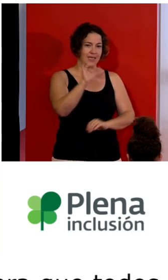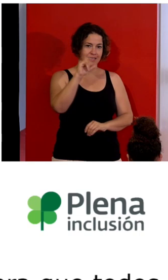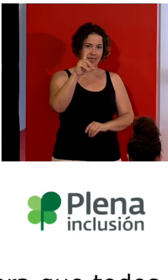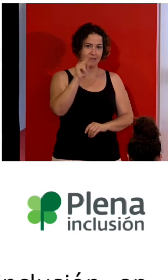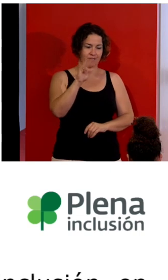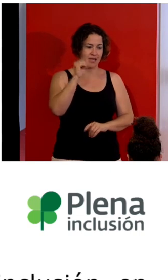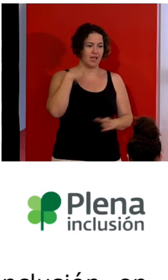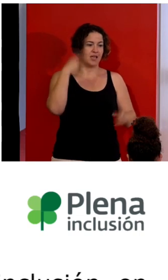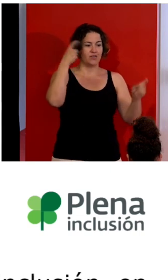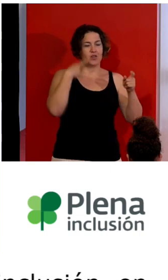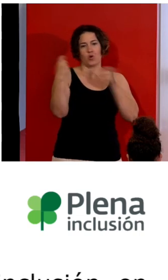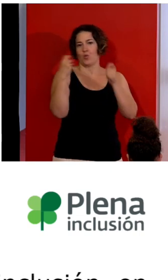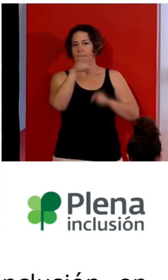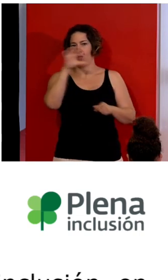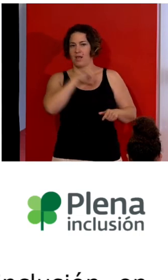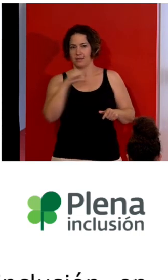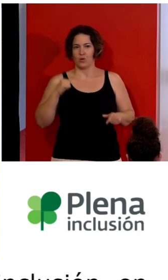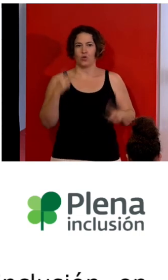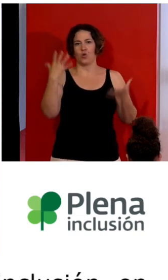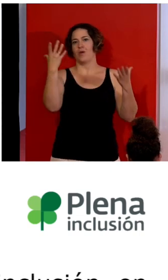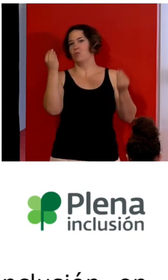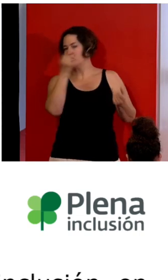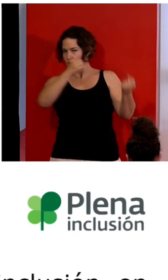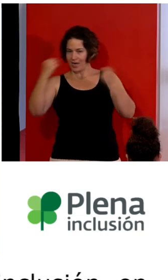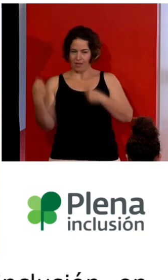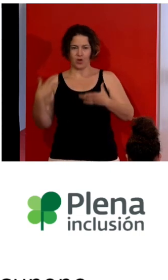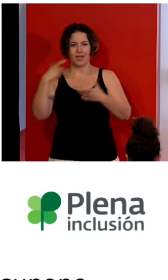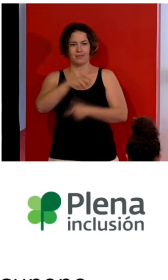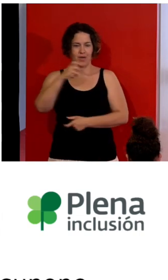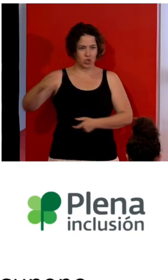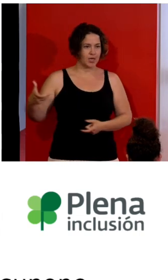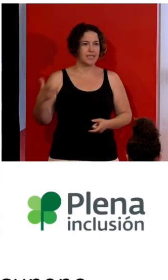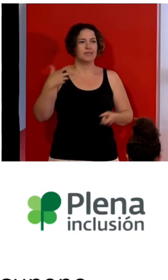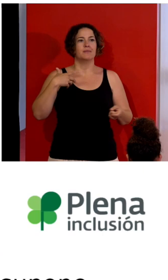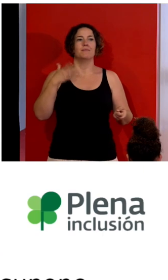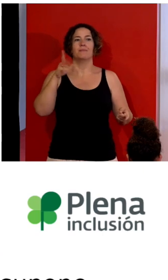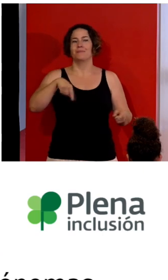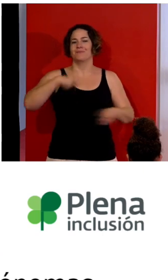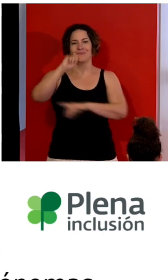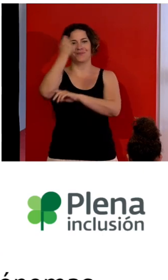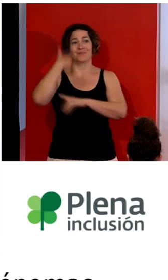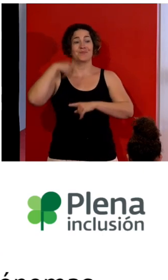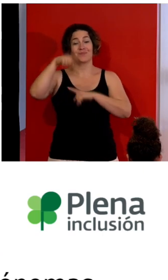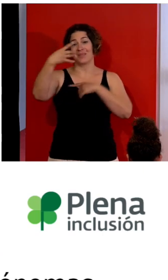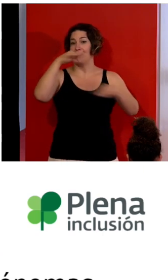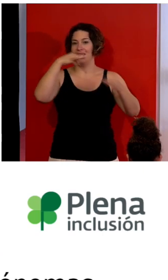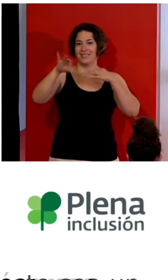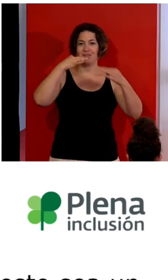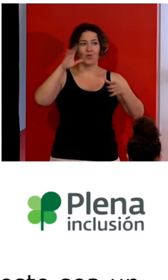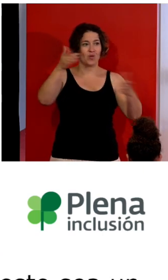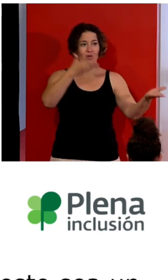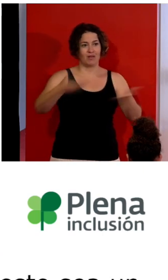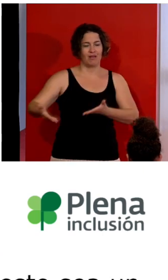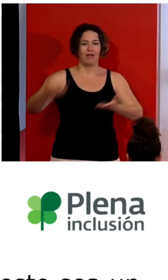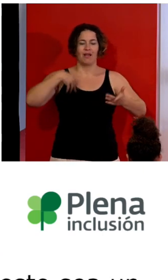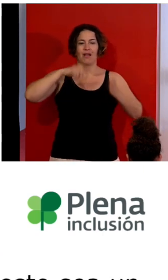supone coordinar a tantas comunidades autónomas, a tantas organizaciones y personas para que esto sea un éxito. Tenemos un aperitivo que nos ofrece Plena